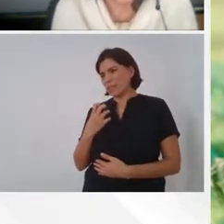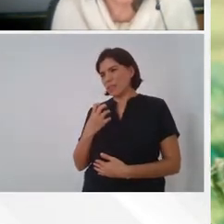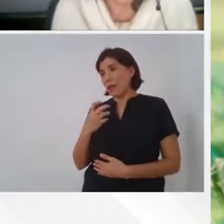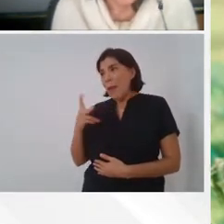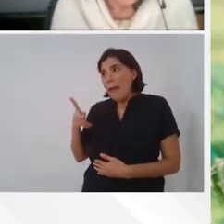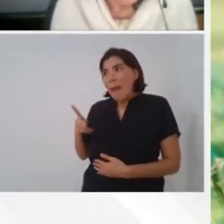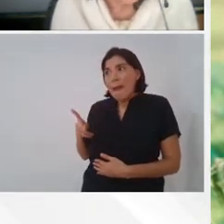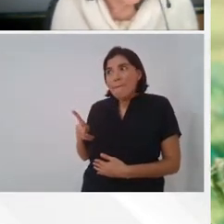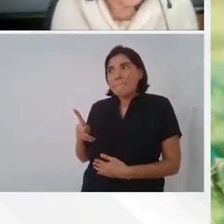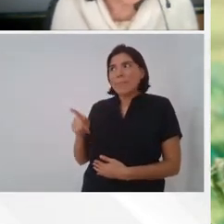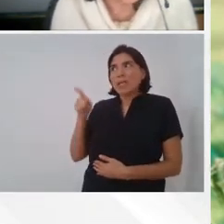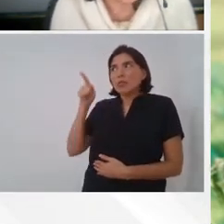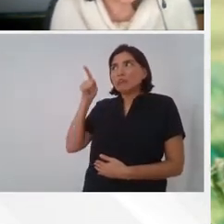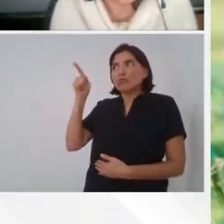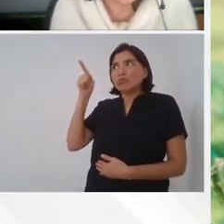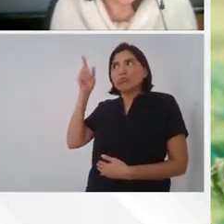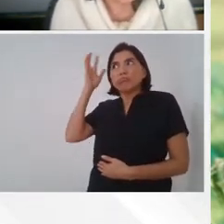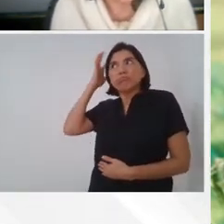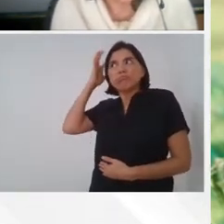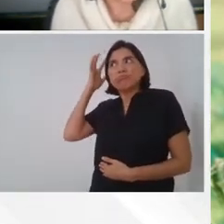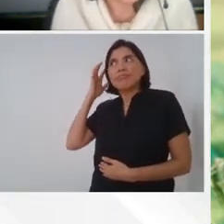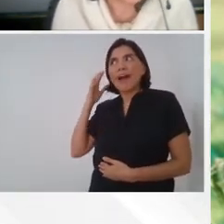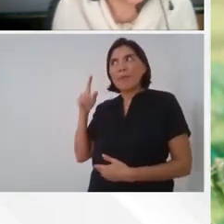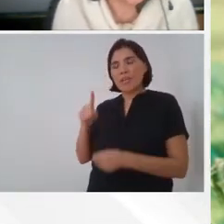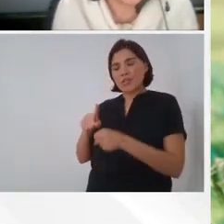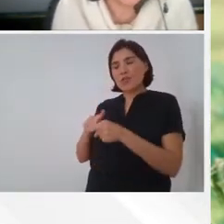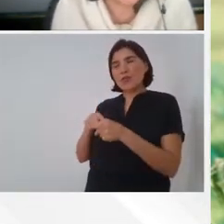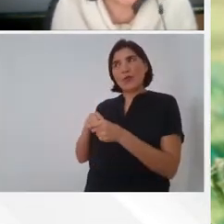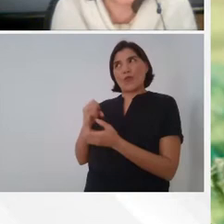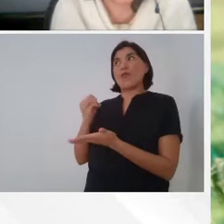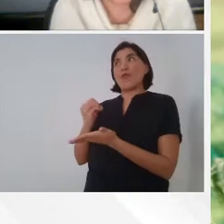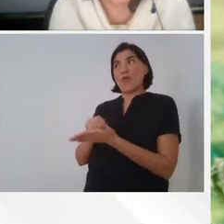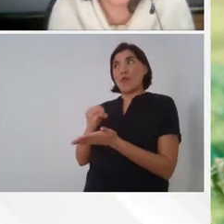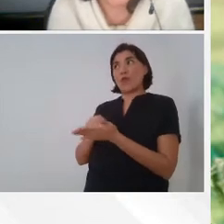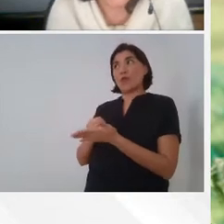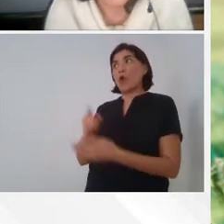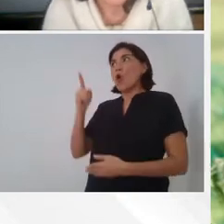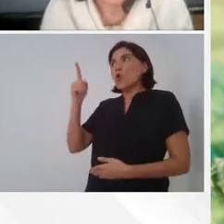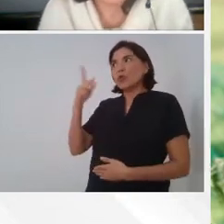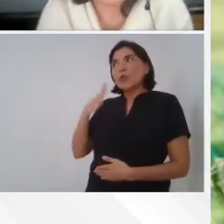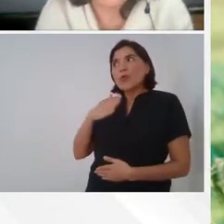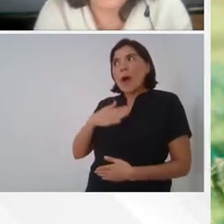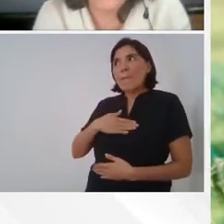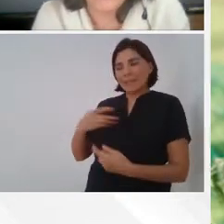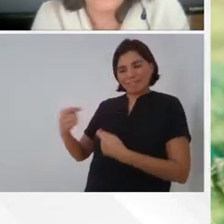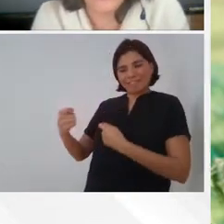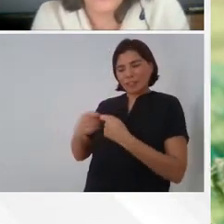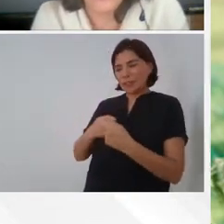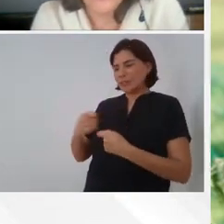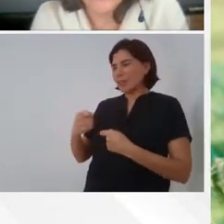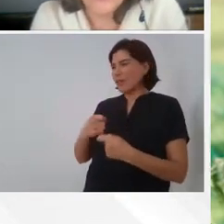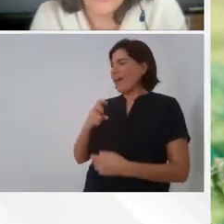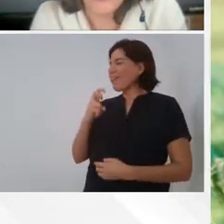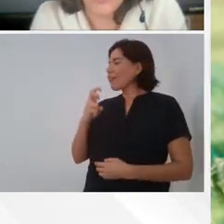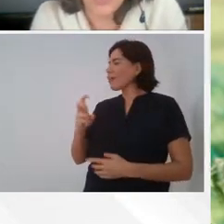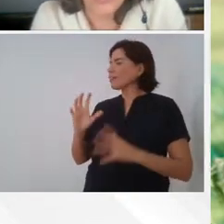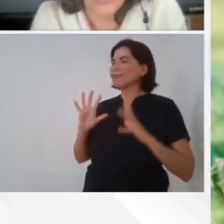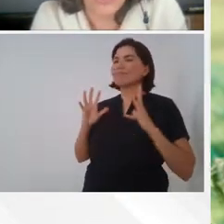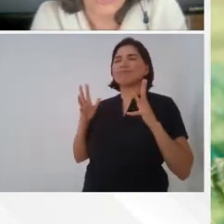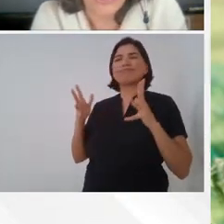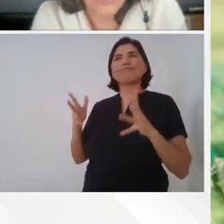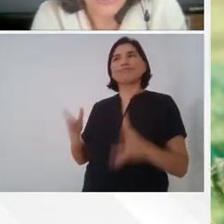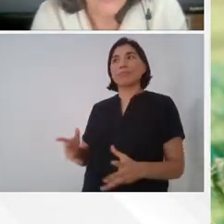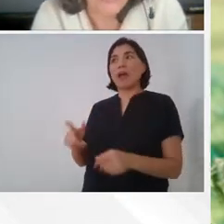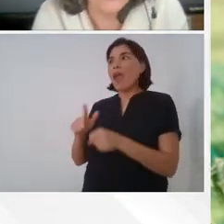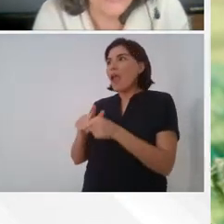oro. Cuando me hayas domesticado, será algo maravilloso. El dorado del trigo será un recuerdo de